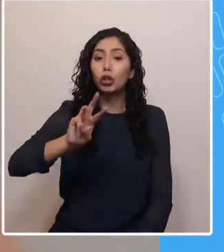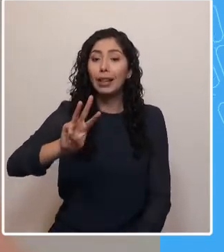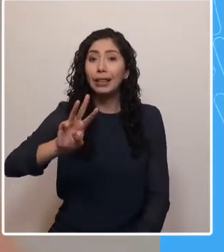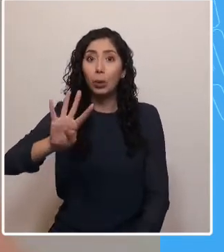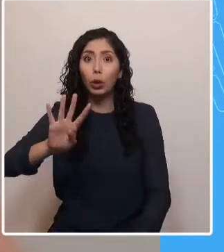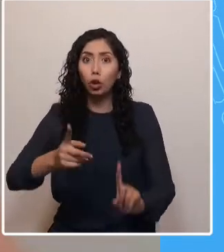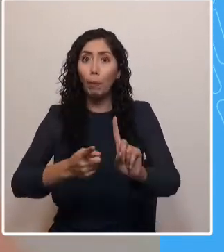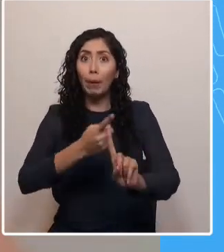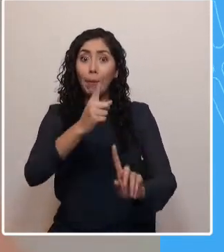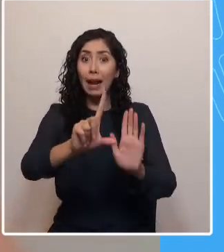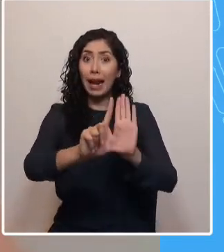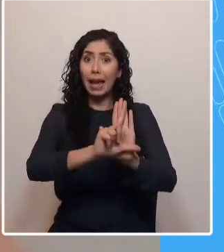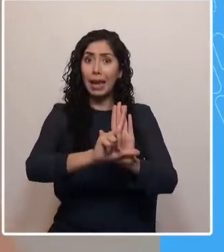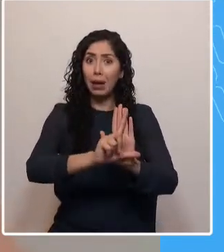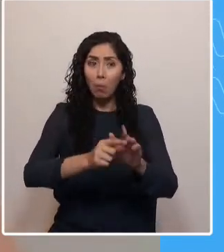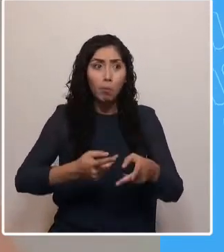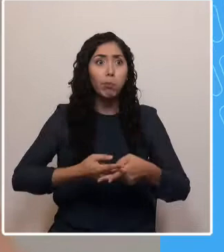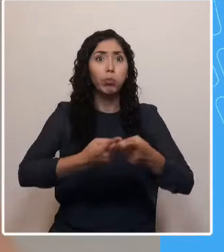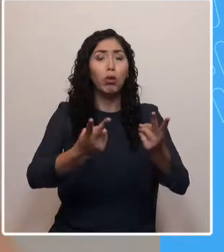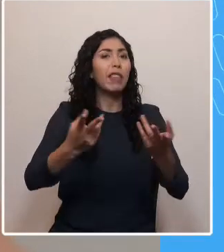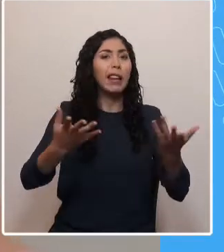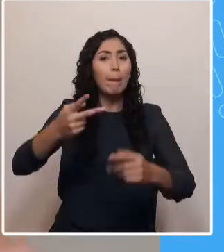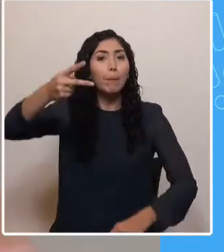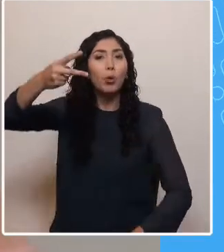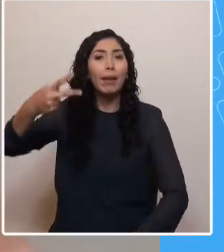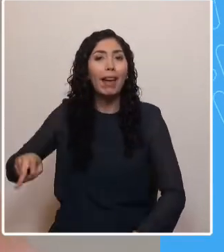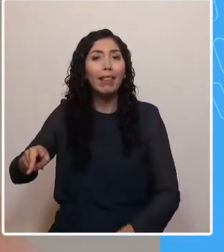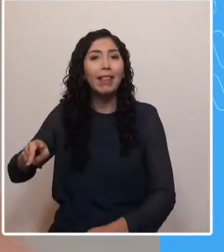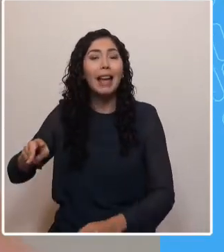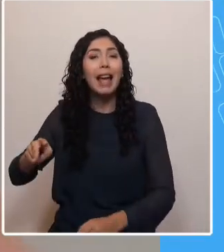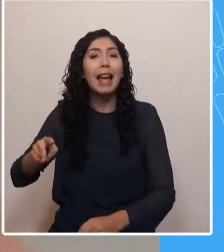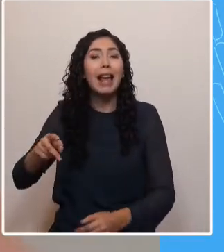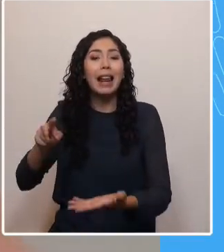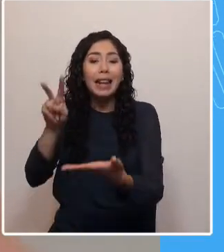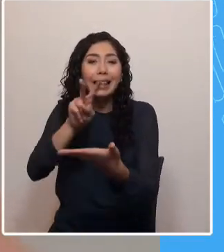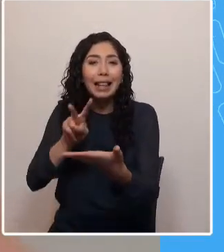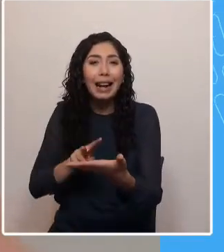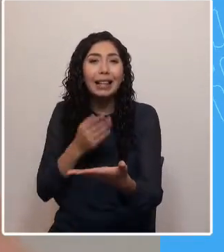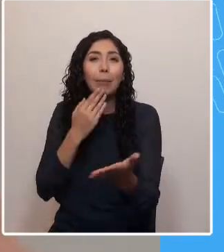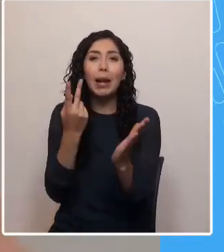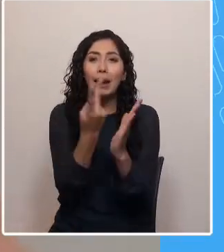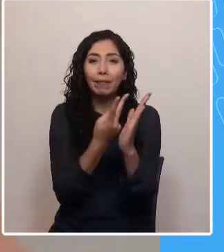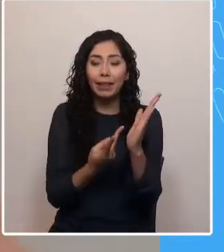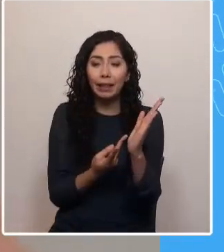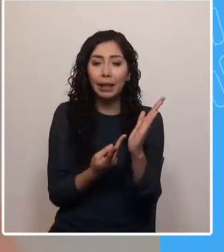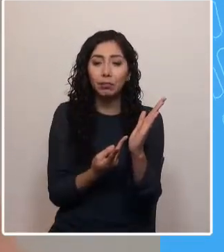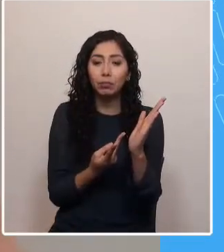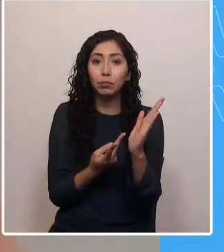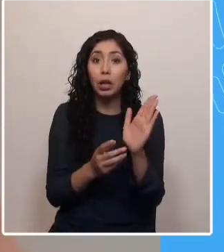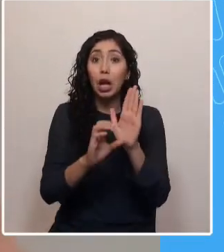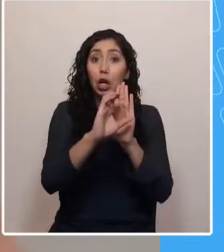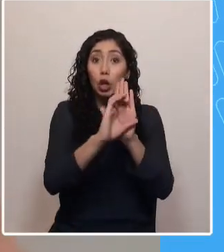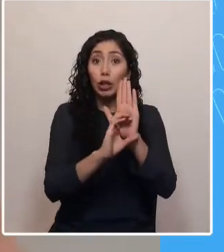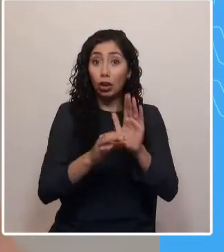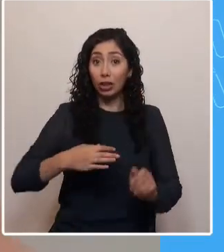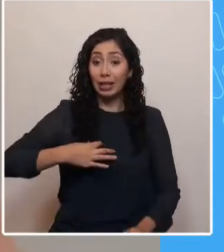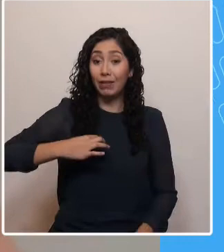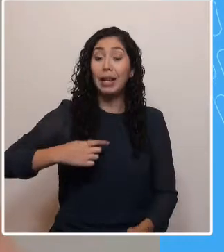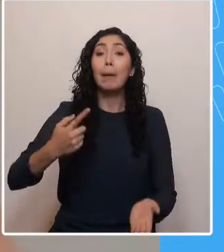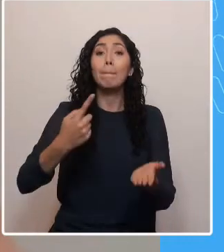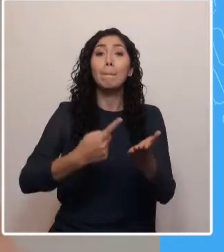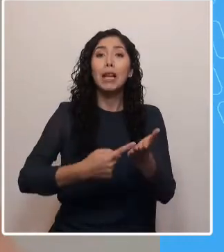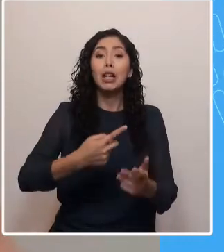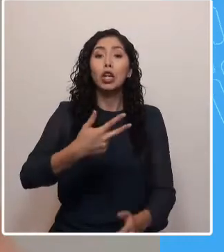de propiedad literaria y artística. Se reafirma en el Código Civil en